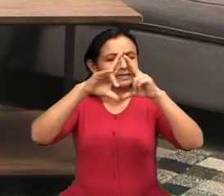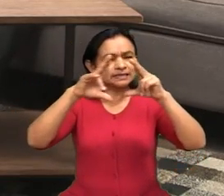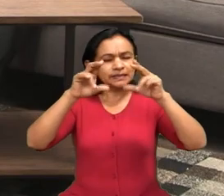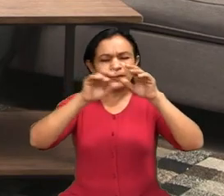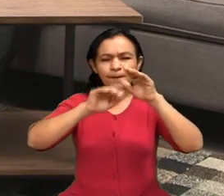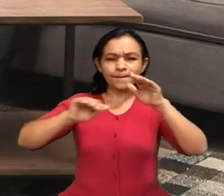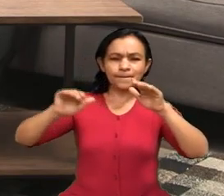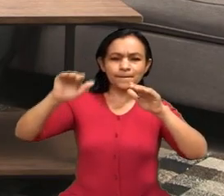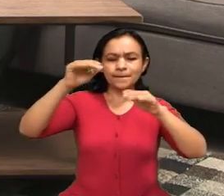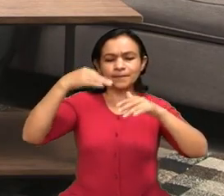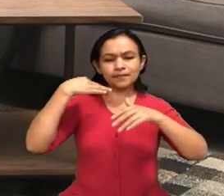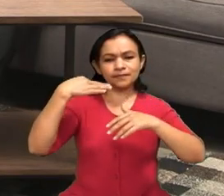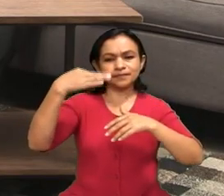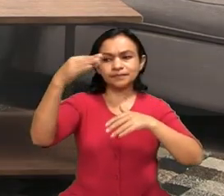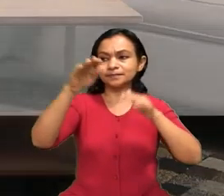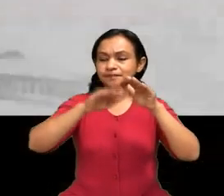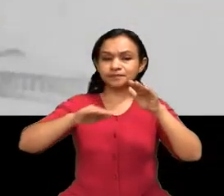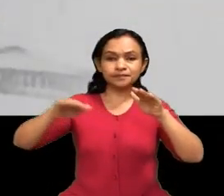ese Sandino